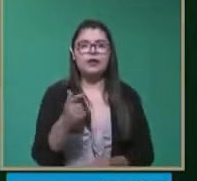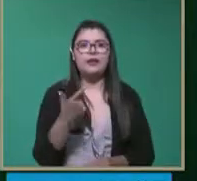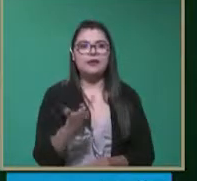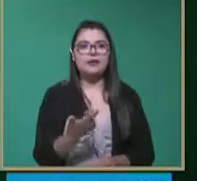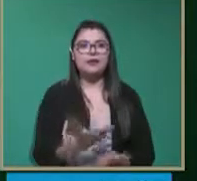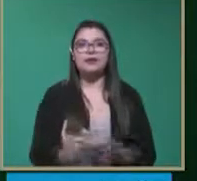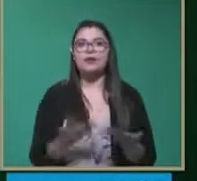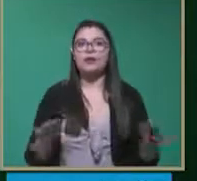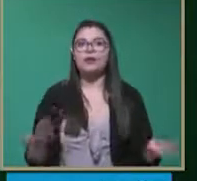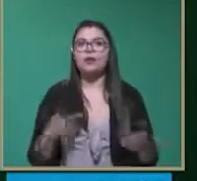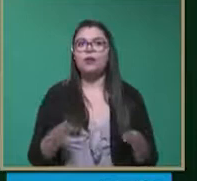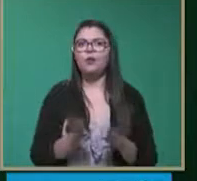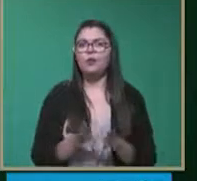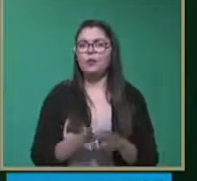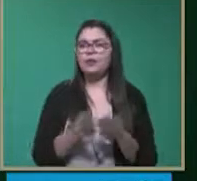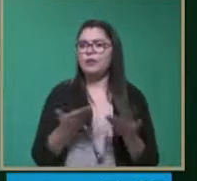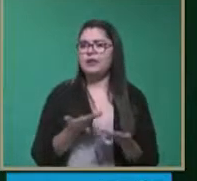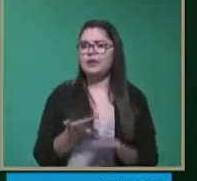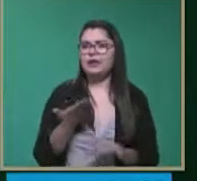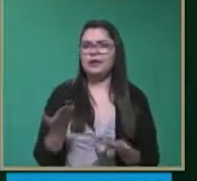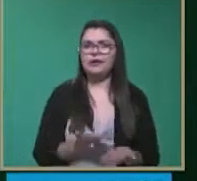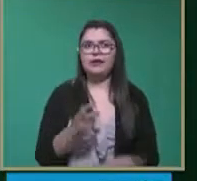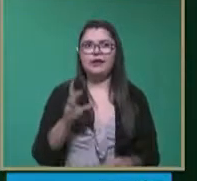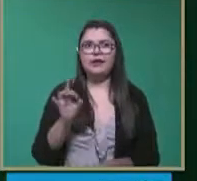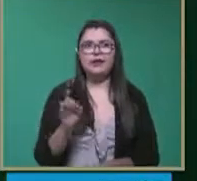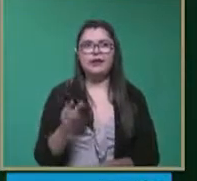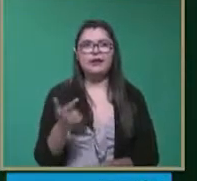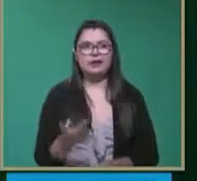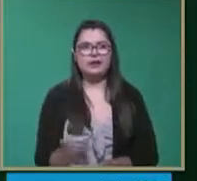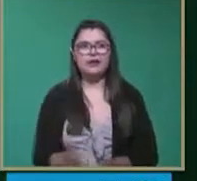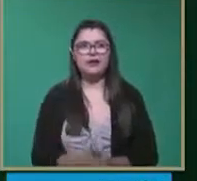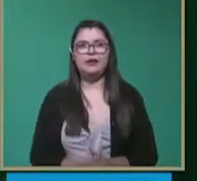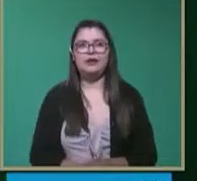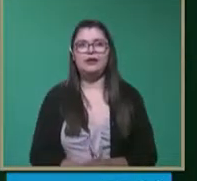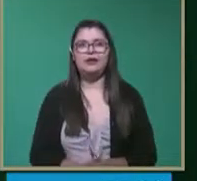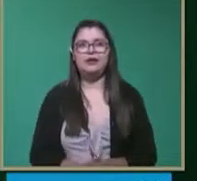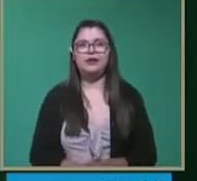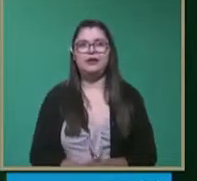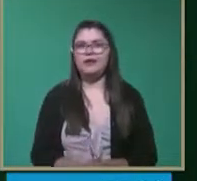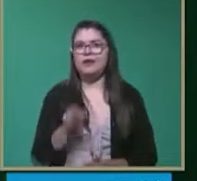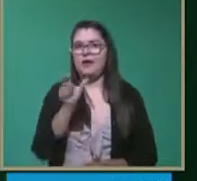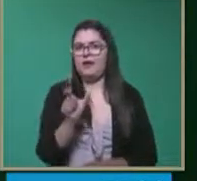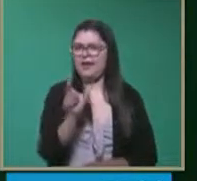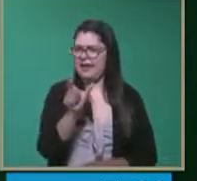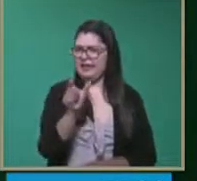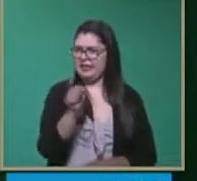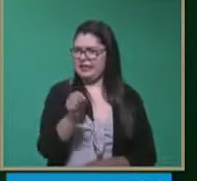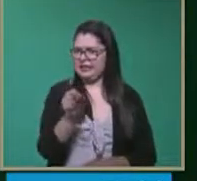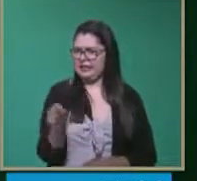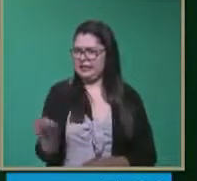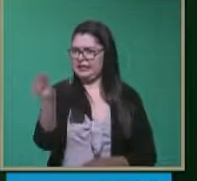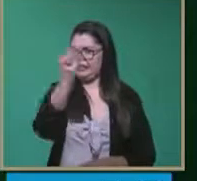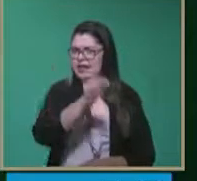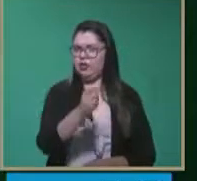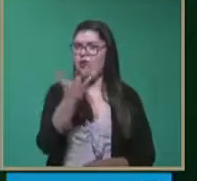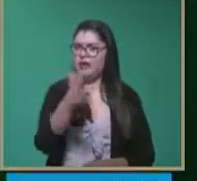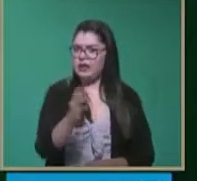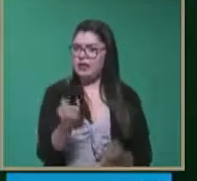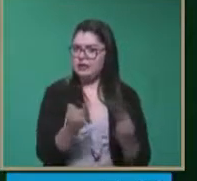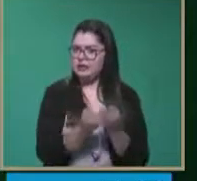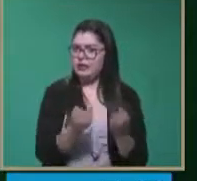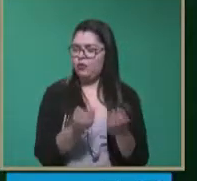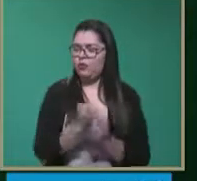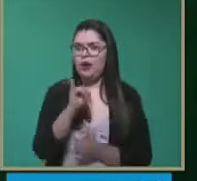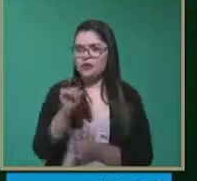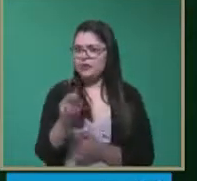al 37. Maestra, ese salto, ¿ustedes niños creen que también es de 10 o no? No sé, maestra, ¿ustedes niños